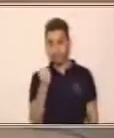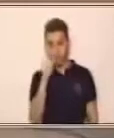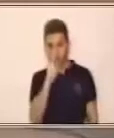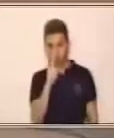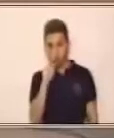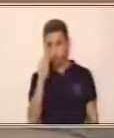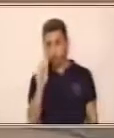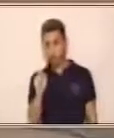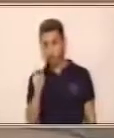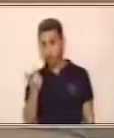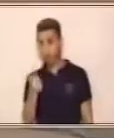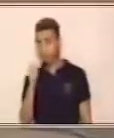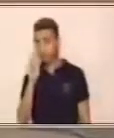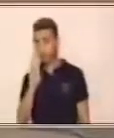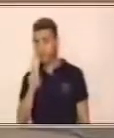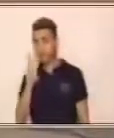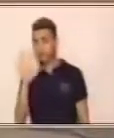punto